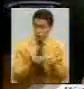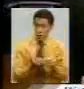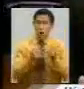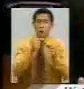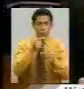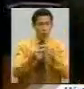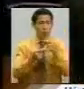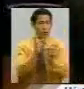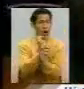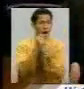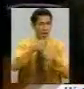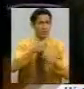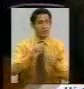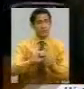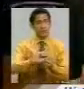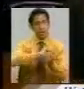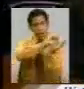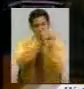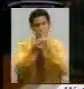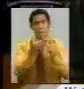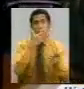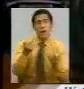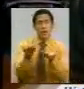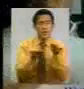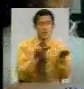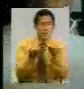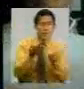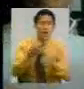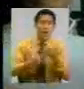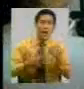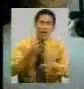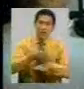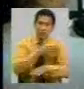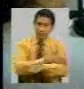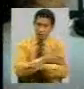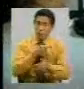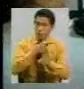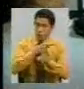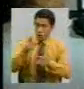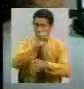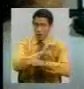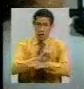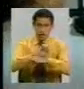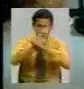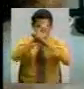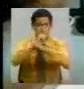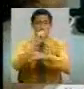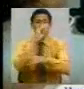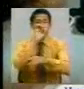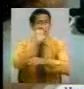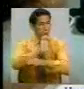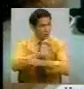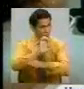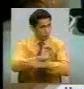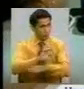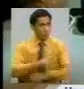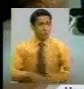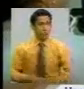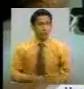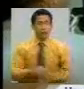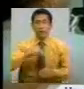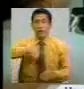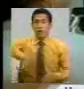lo estamos haciendo, estamos dando un mejor servicio del que estaba antes. Pero a pesar que el director ejecutivo de la Comisión de Tránsito del Ecuador